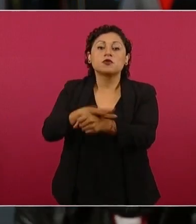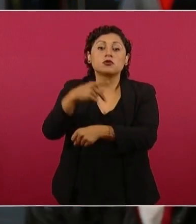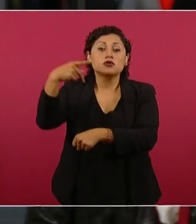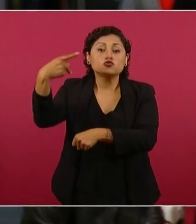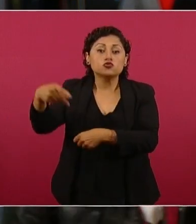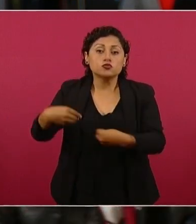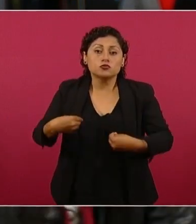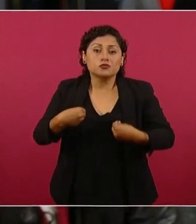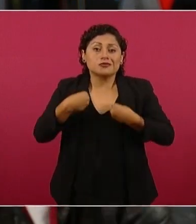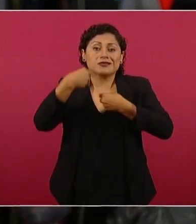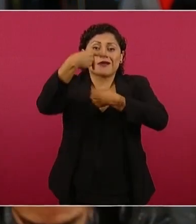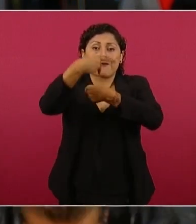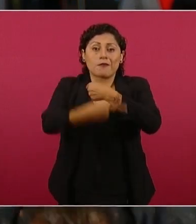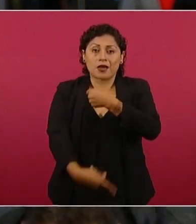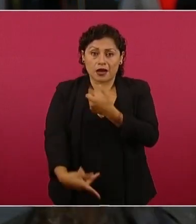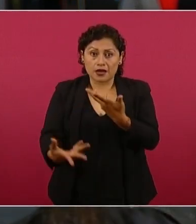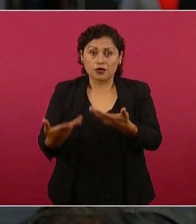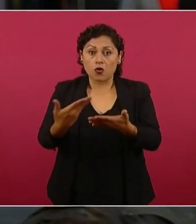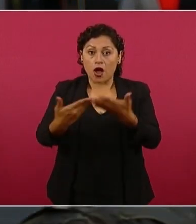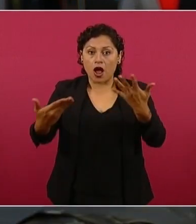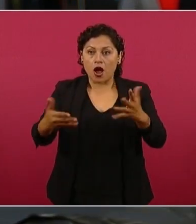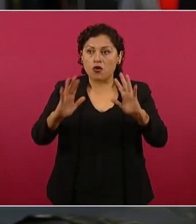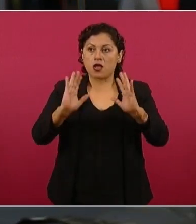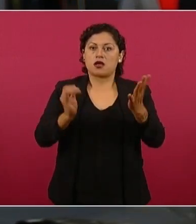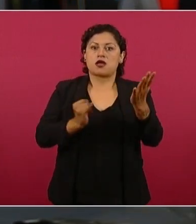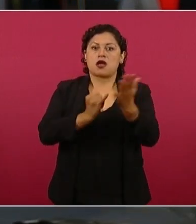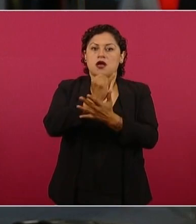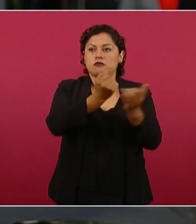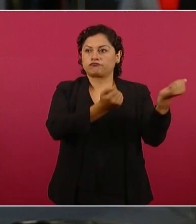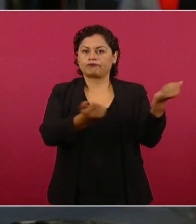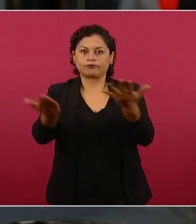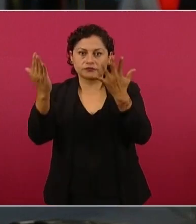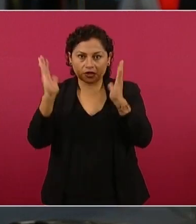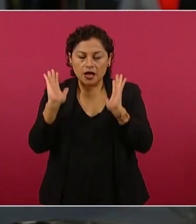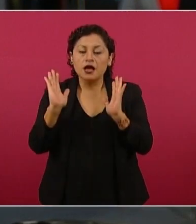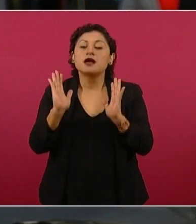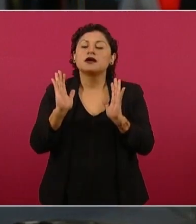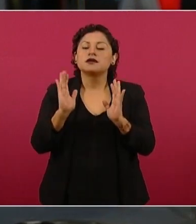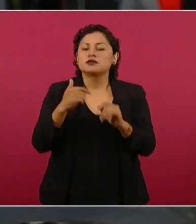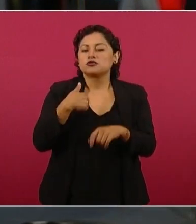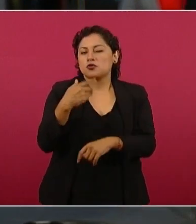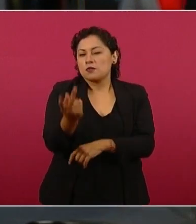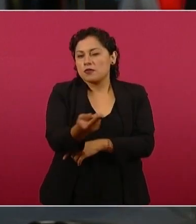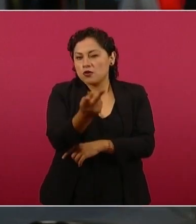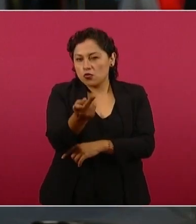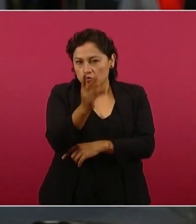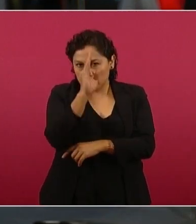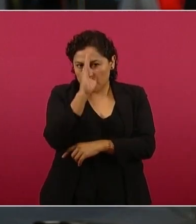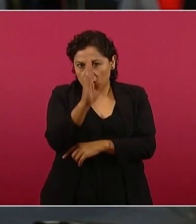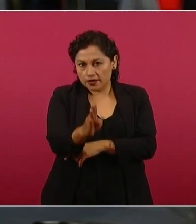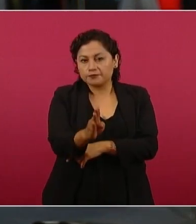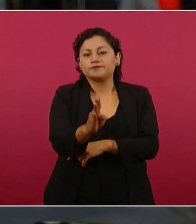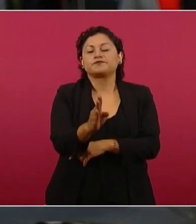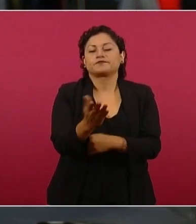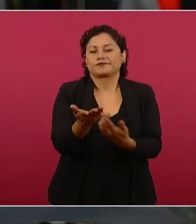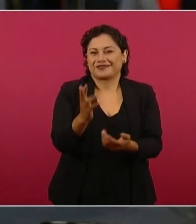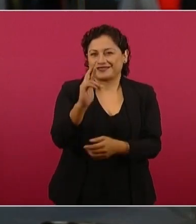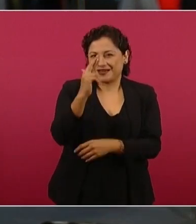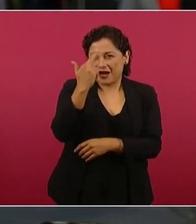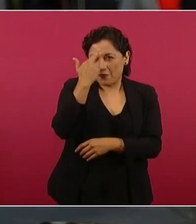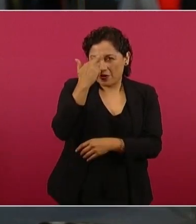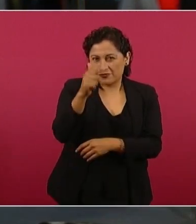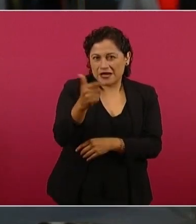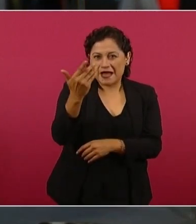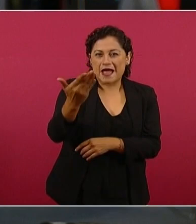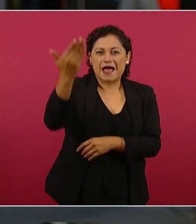aún con estas, todavía más con estas decisiones? Preguntarle si, así como en su momento usted nos compartió la